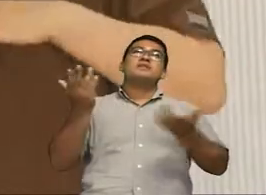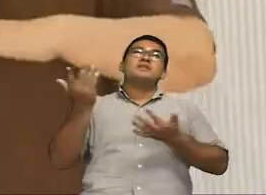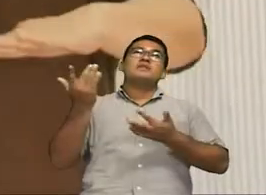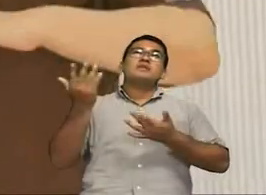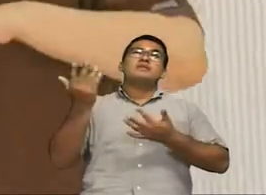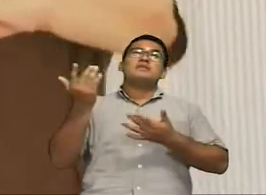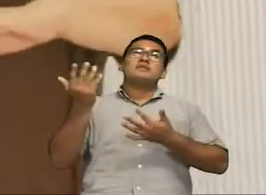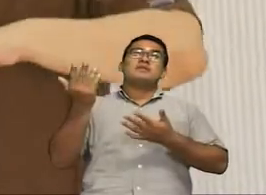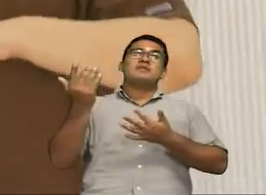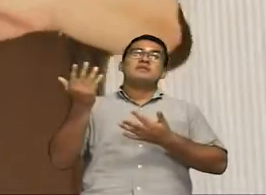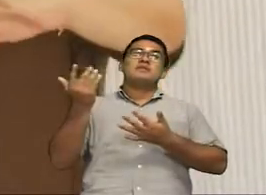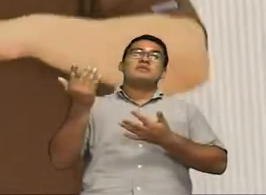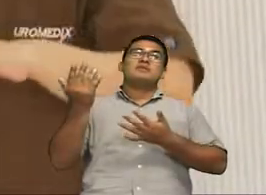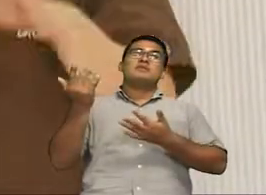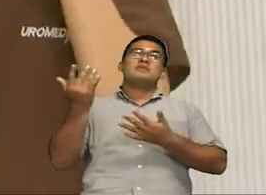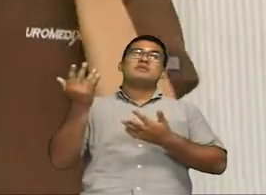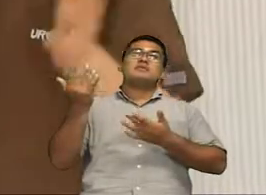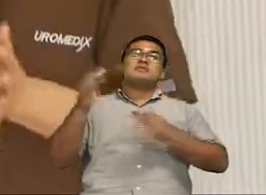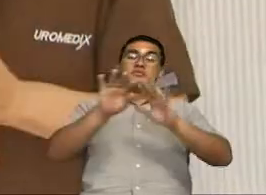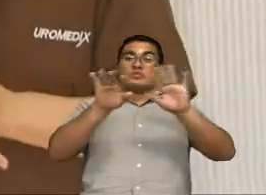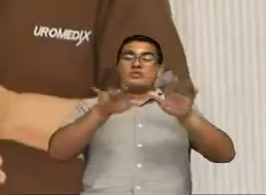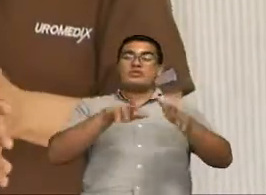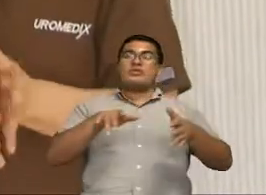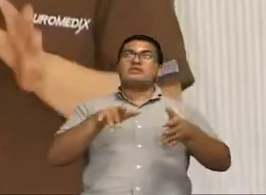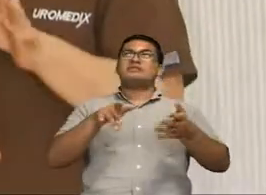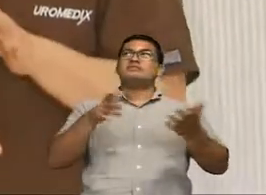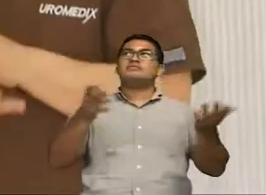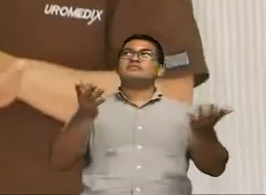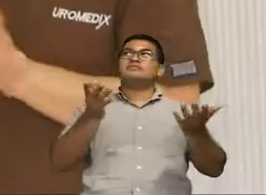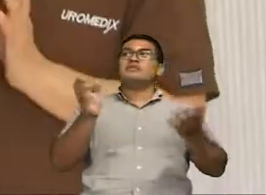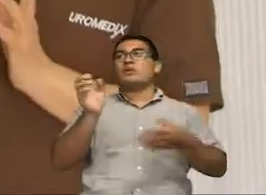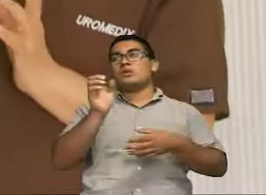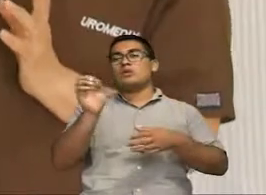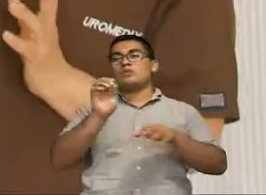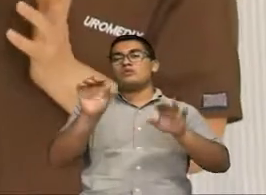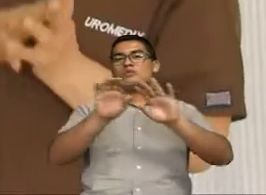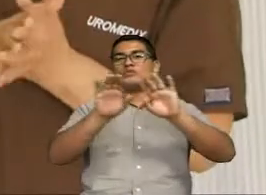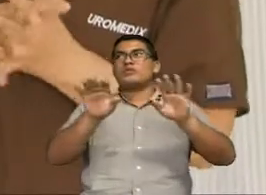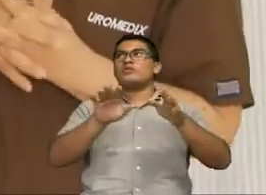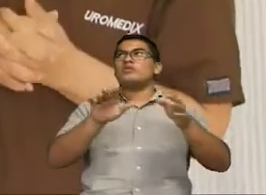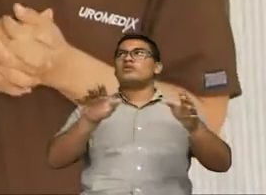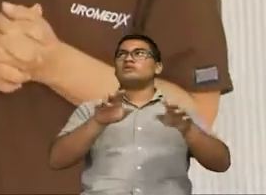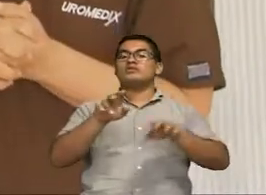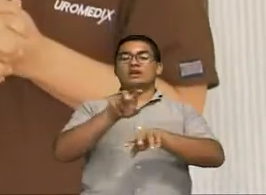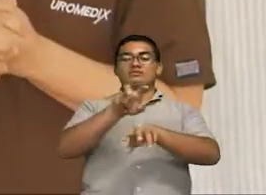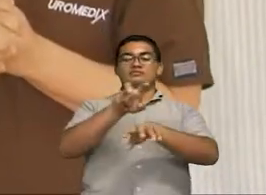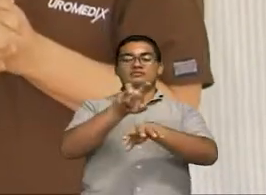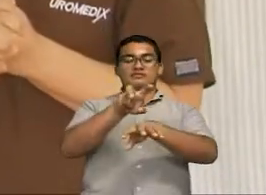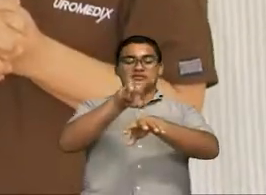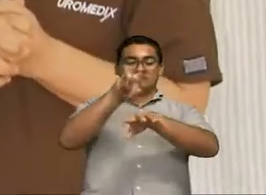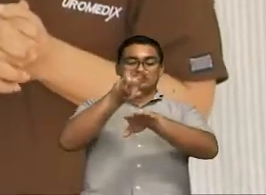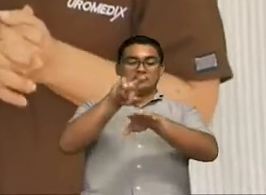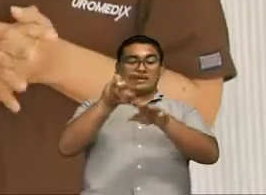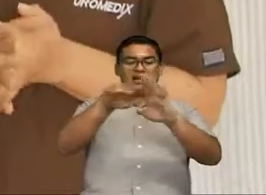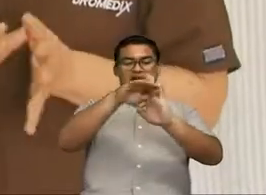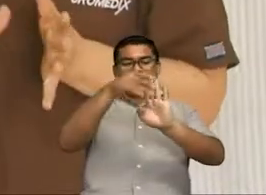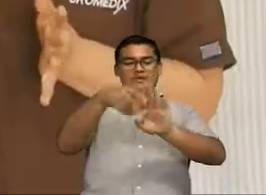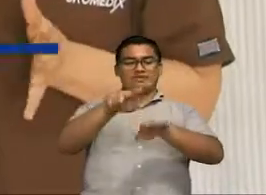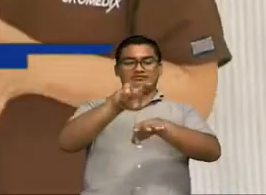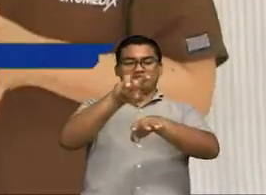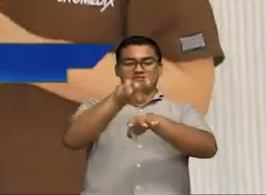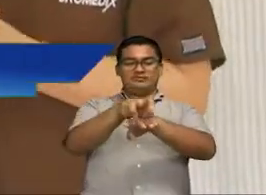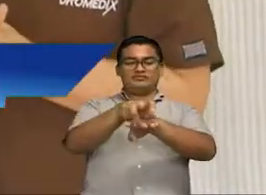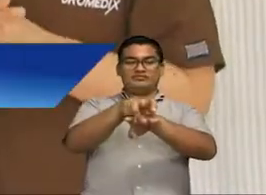en decúbito dorsal, boca arriba, como le dicen, o la posición en decúbito lateral. Yeah. Entonces